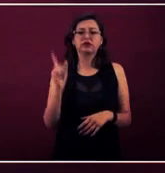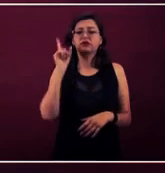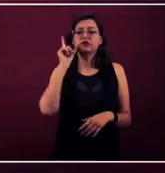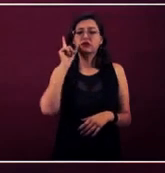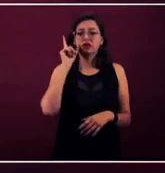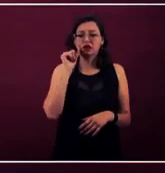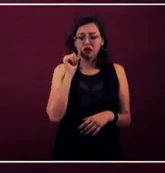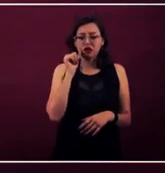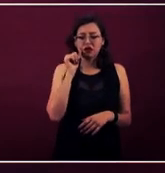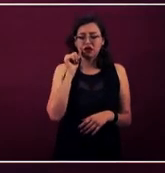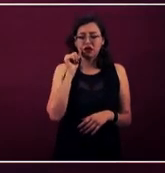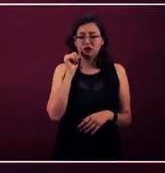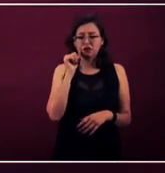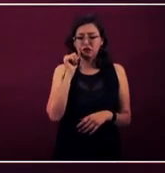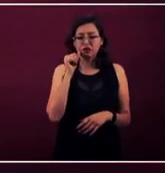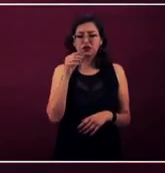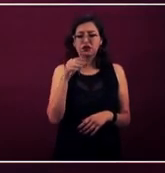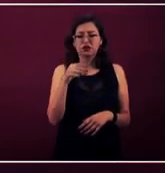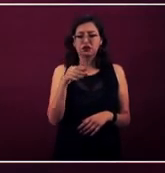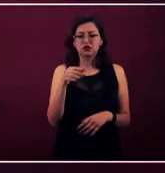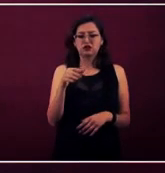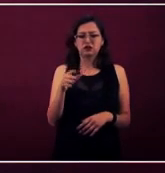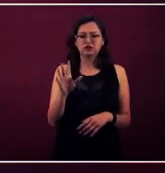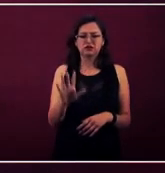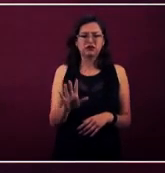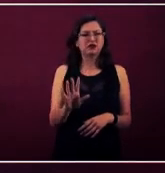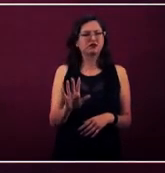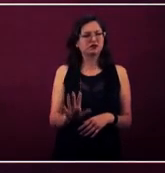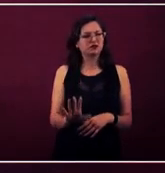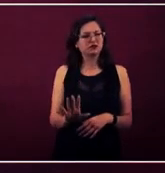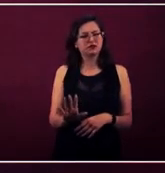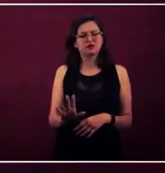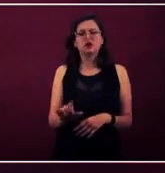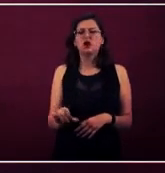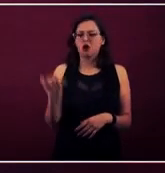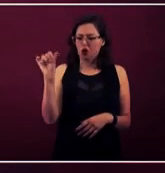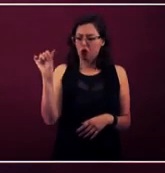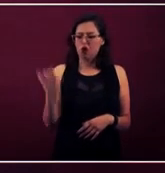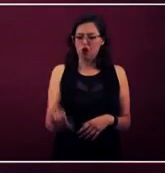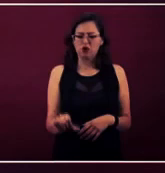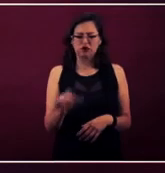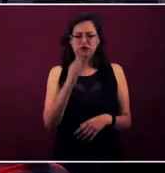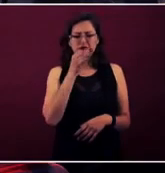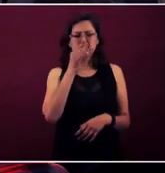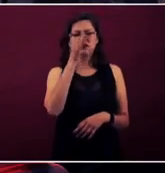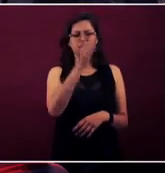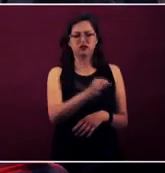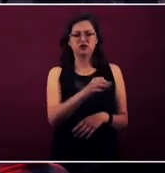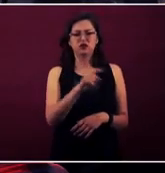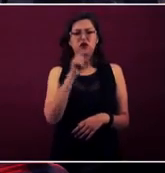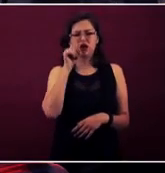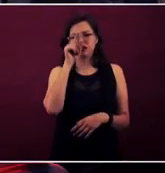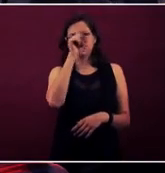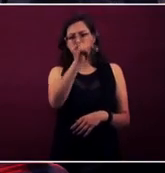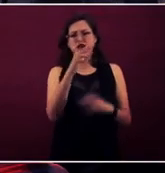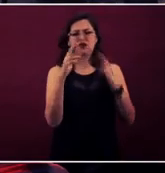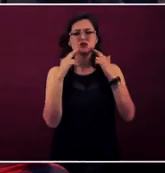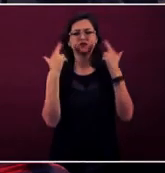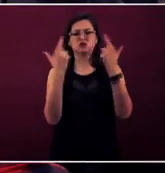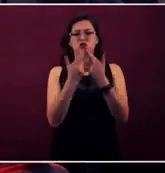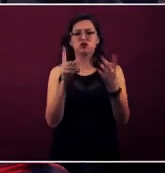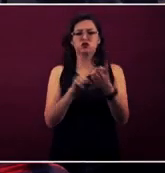Mañana te vamos a informar, hoy mismo, sobre las reuniones que se tienen, en